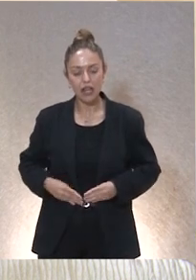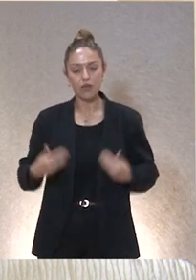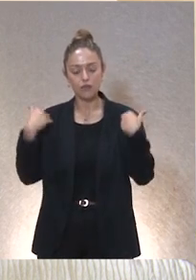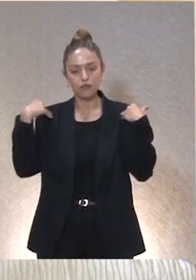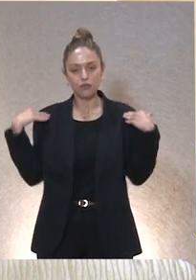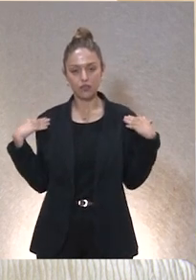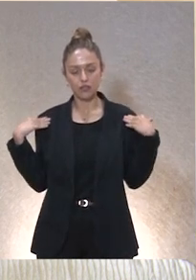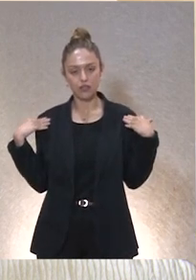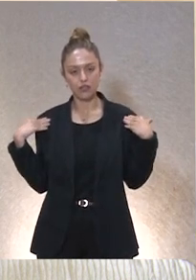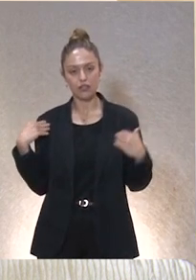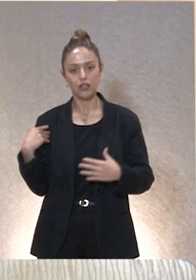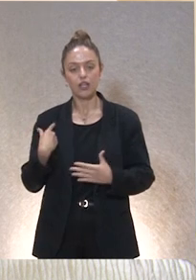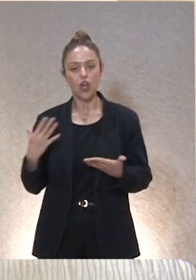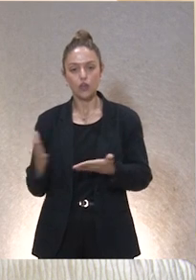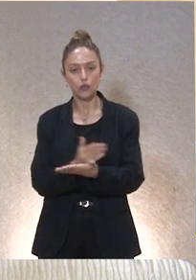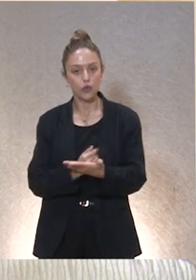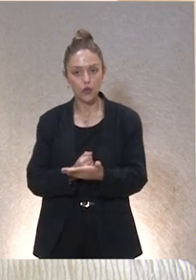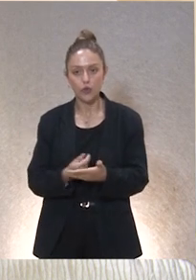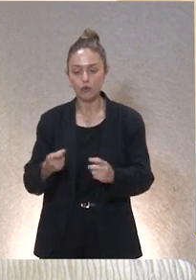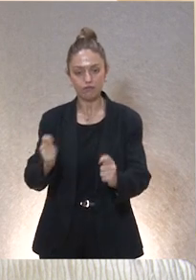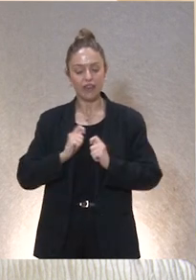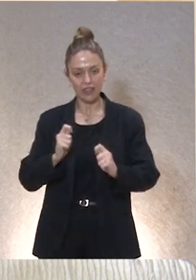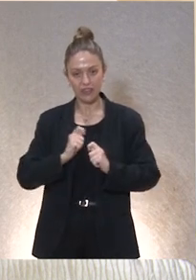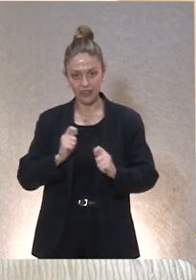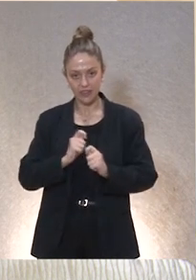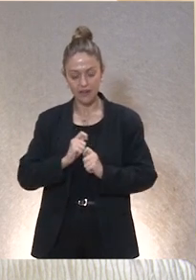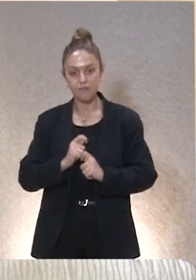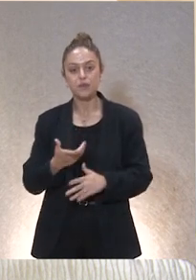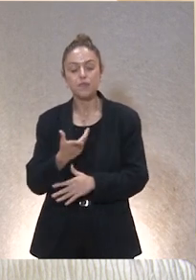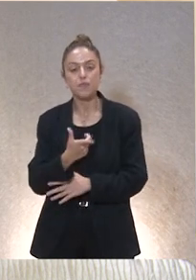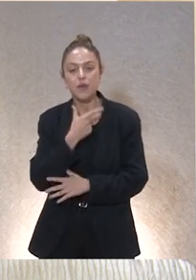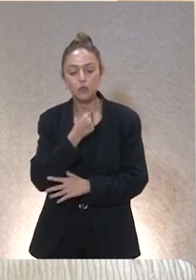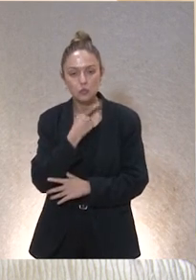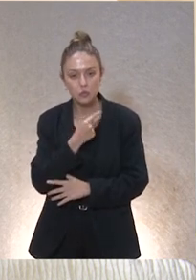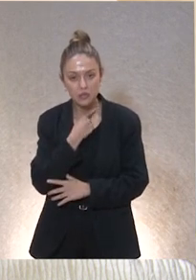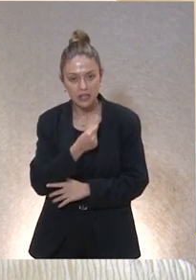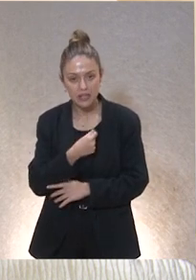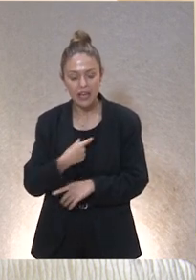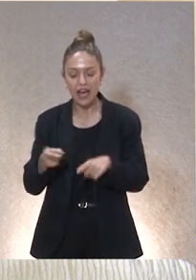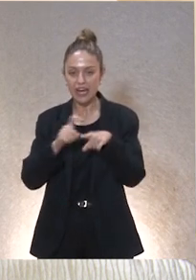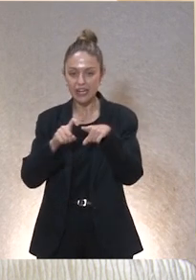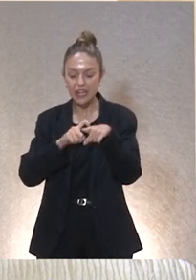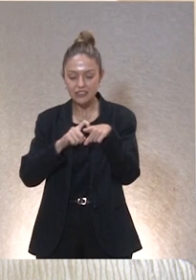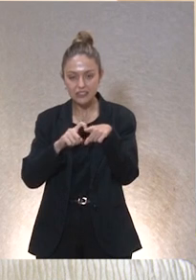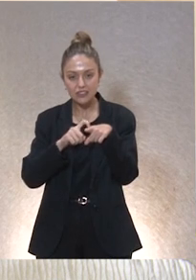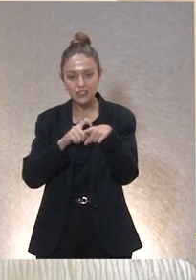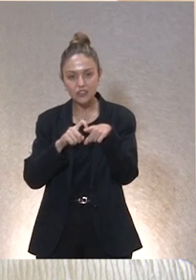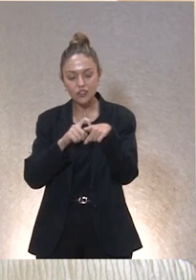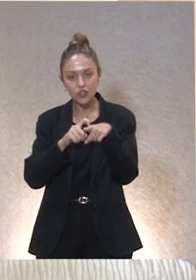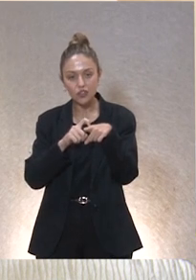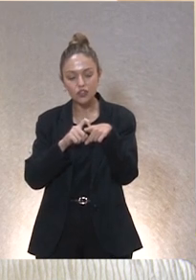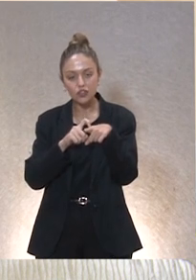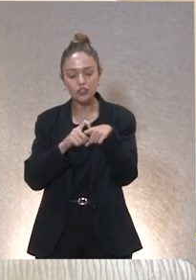todo aquello que generosamente nos has ofrecido me gustaría destacar alguno de los rasgos de esa relación fecunda